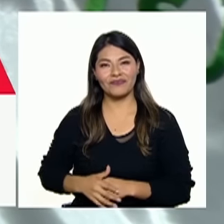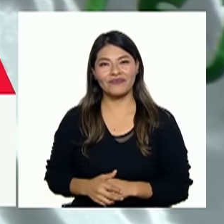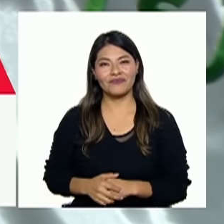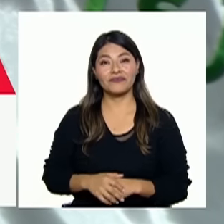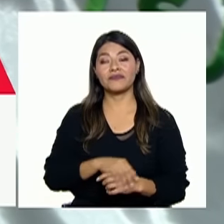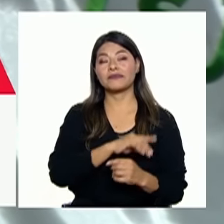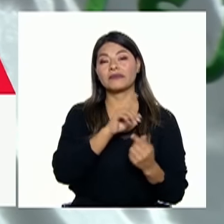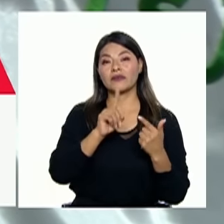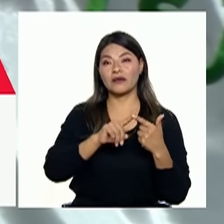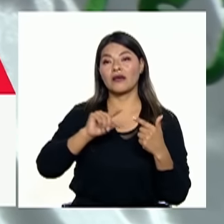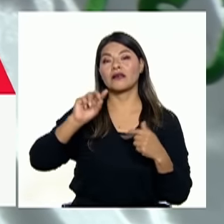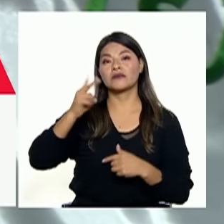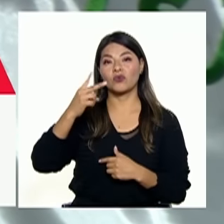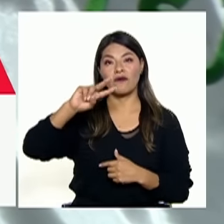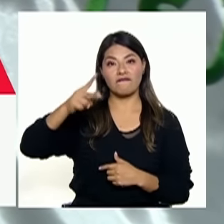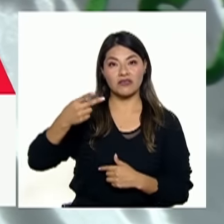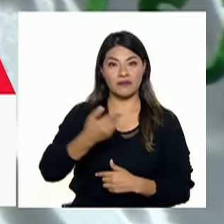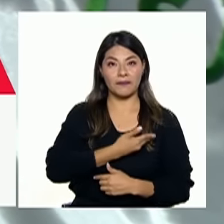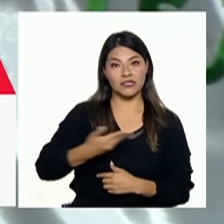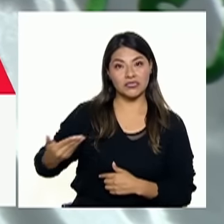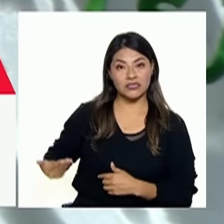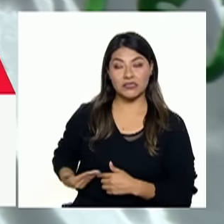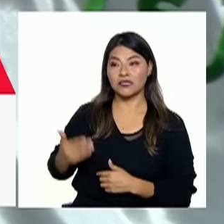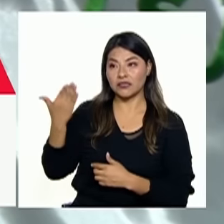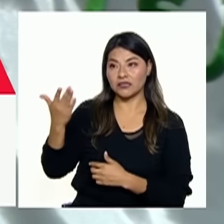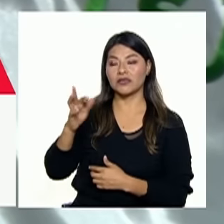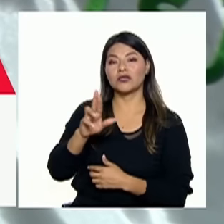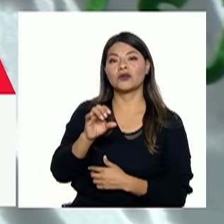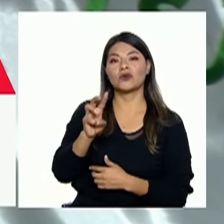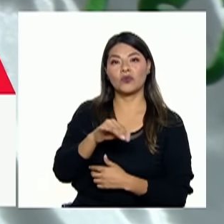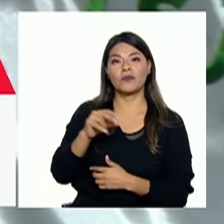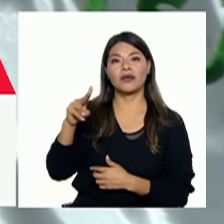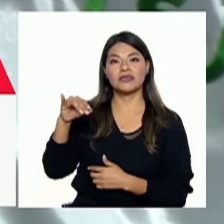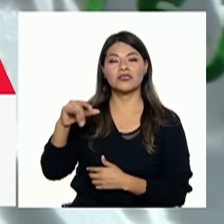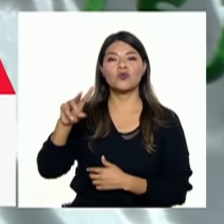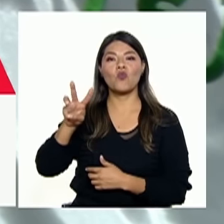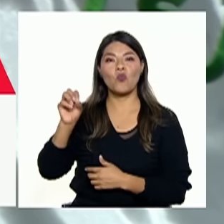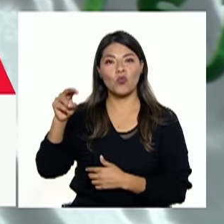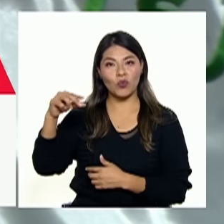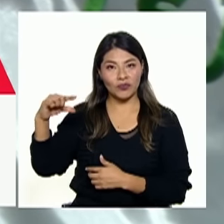El segundo vicepresidente, señor Román Miu Wong.